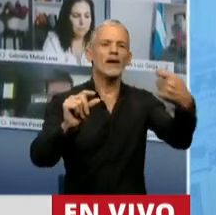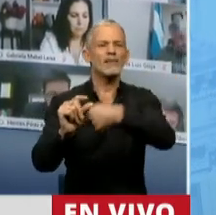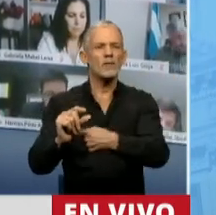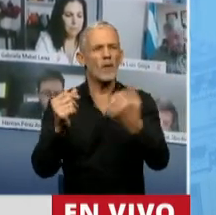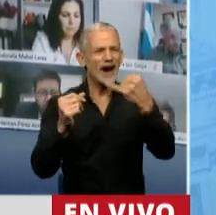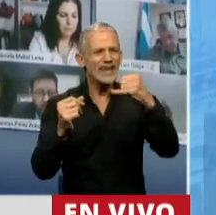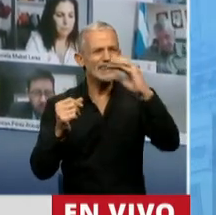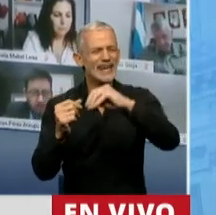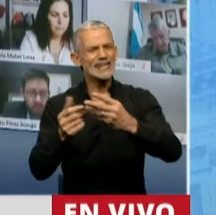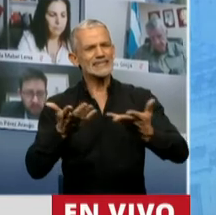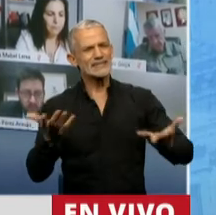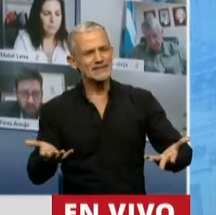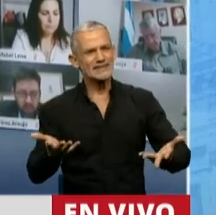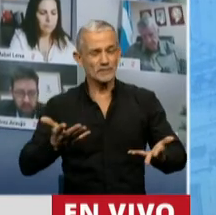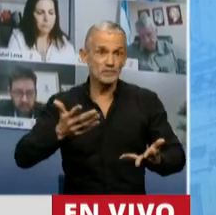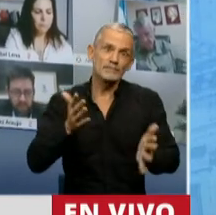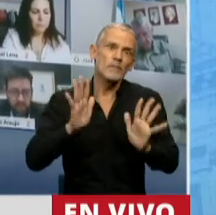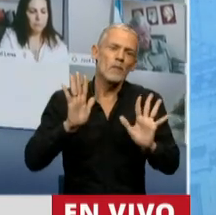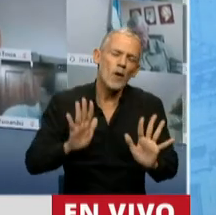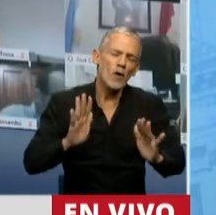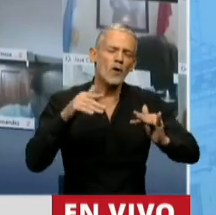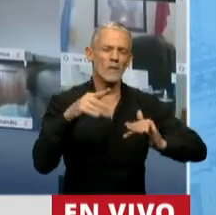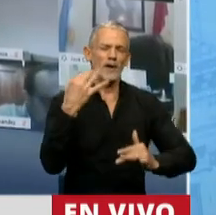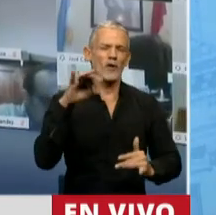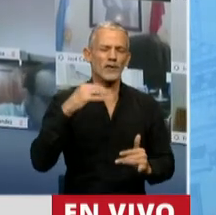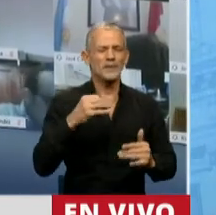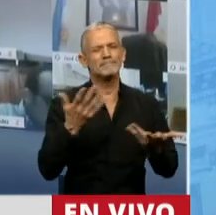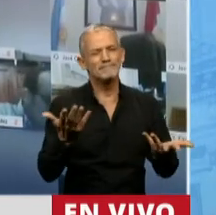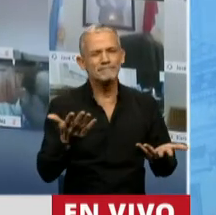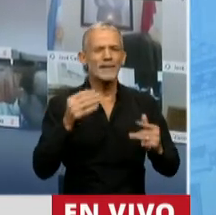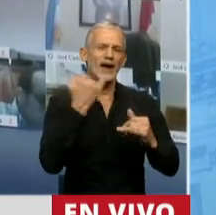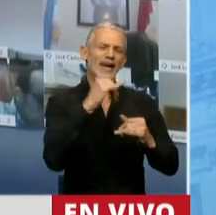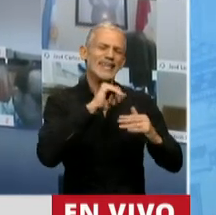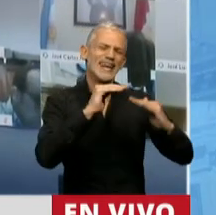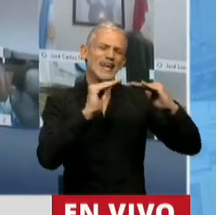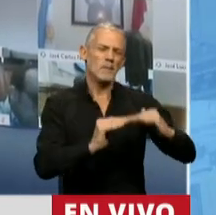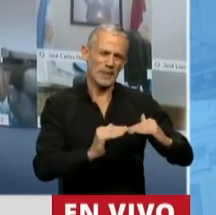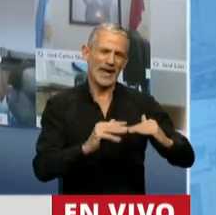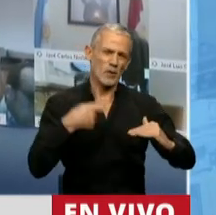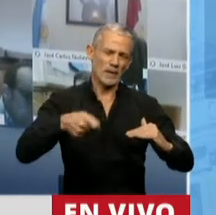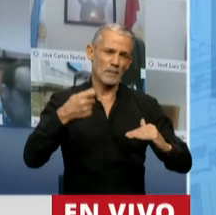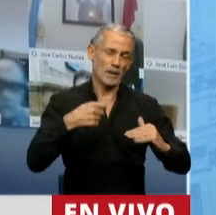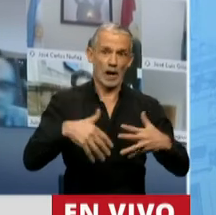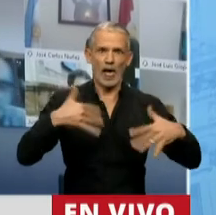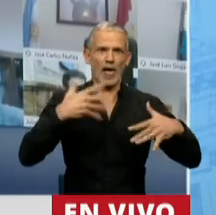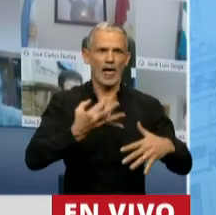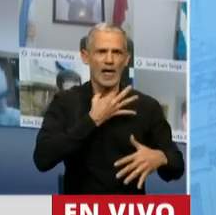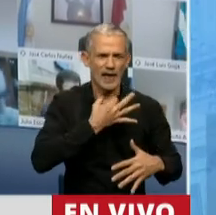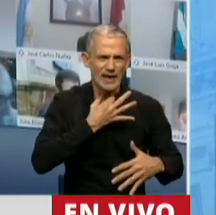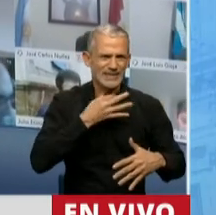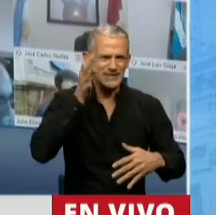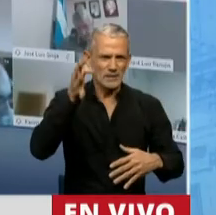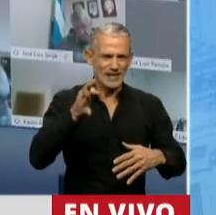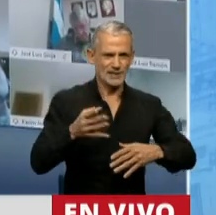pagando intereses, bueno, que al menos se tengan en cuenta la tasa de interés para que no le resulte tan